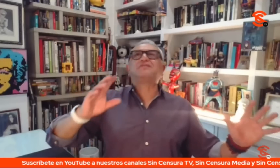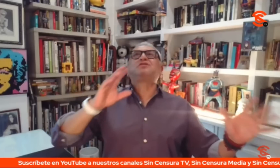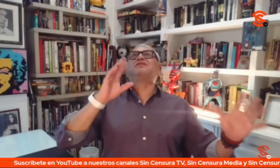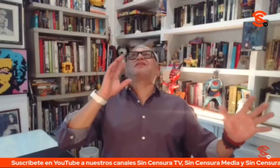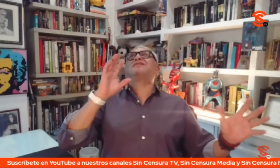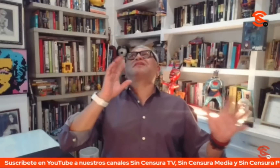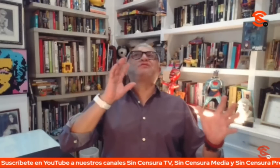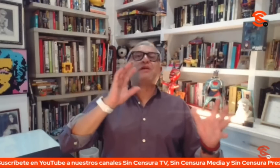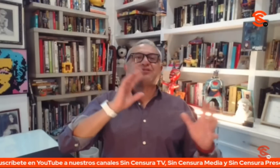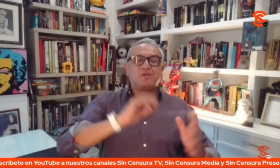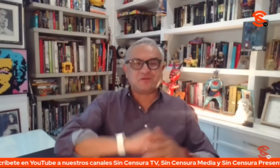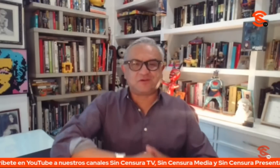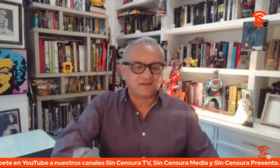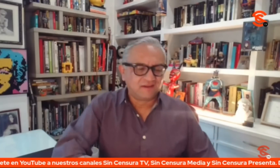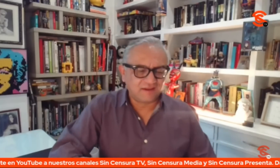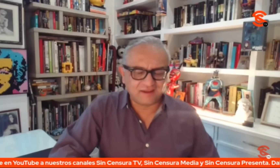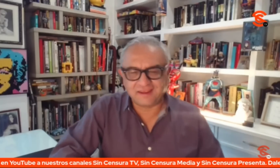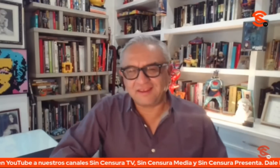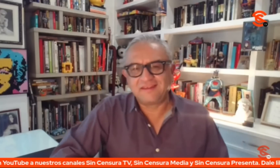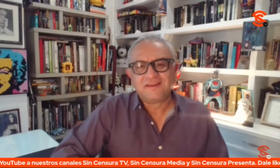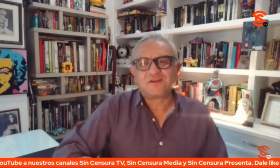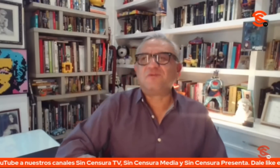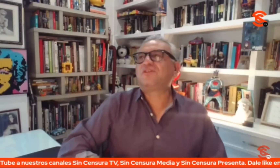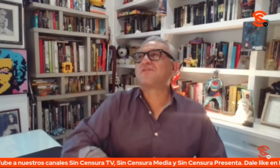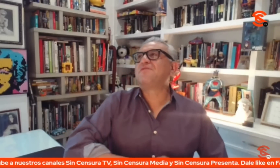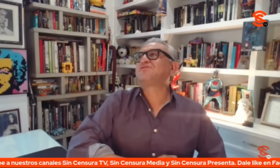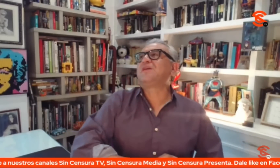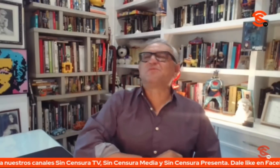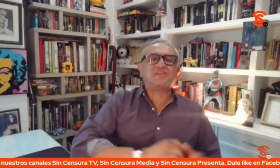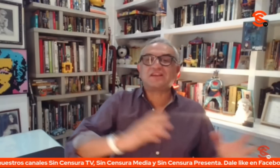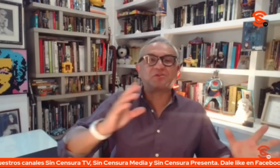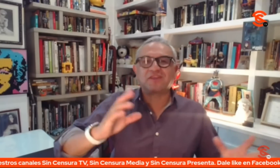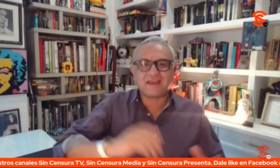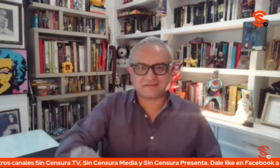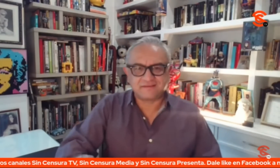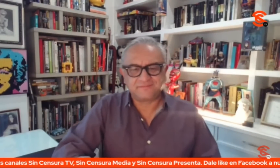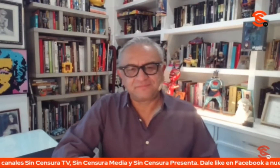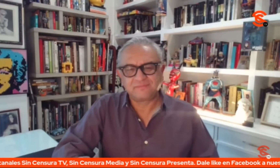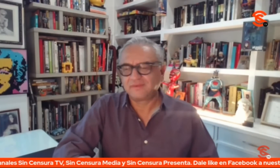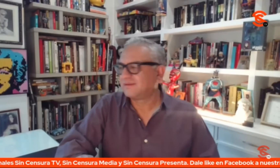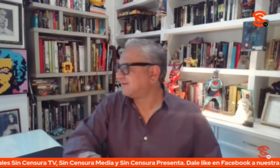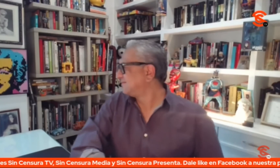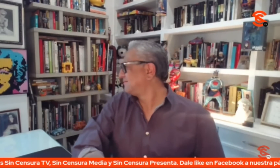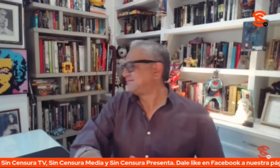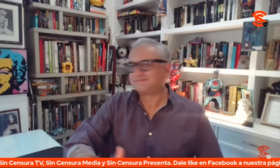esto es que esto es como los tiempos de Díaz Ordaz,